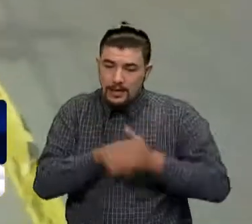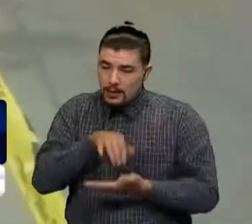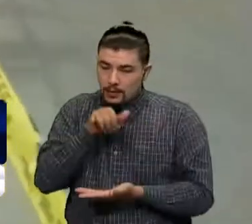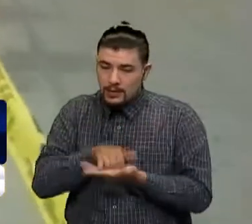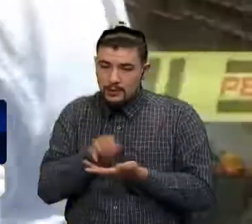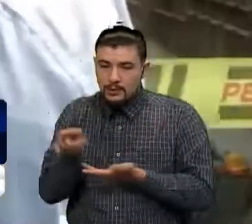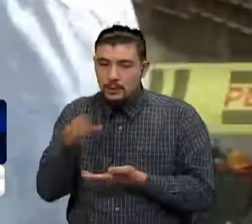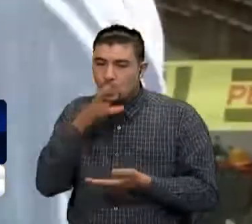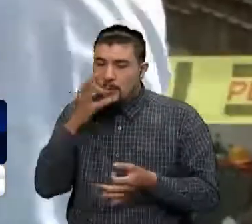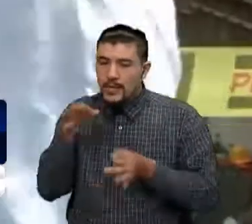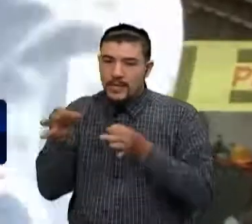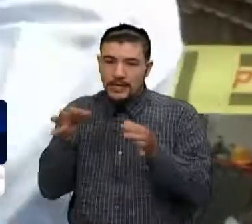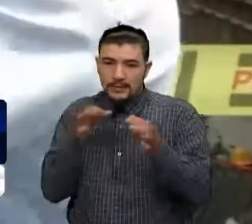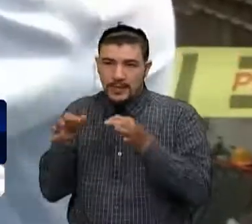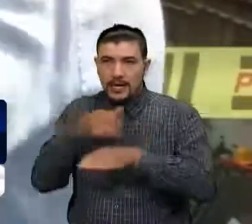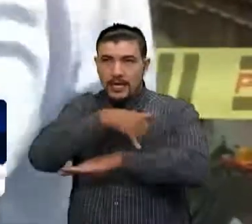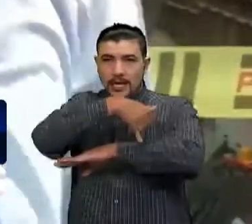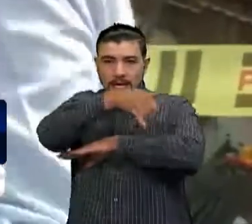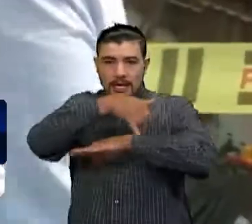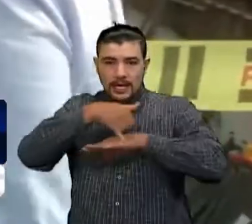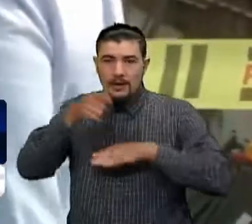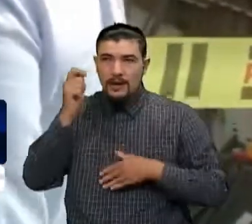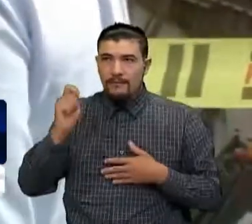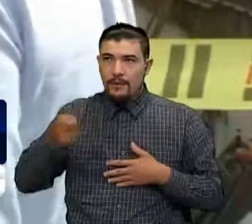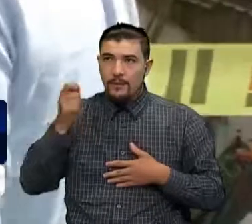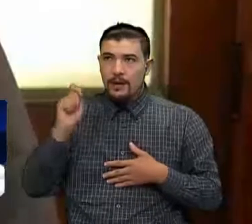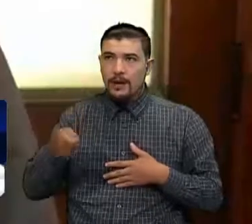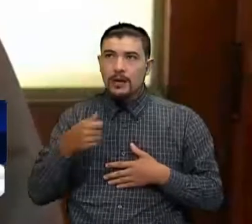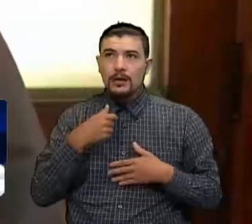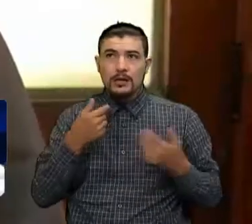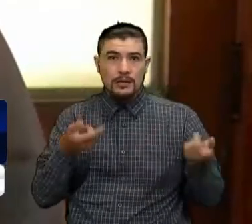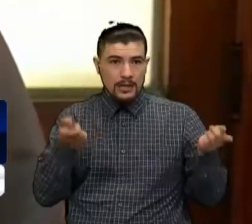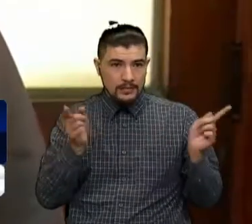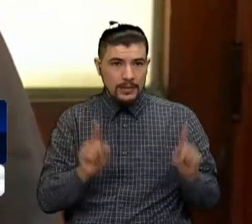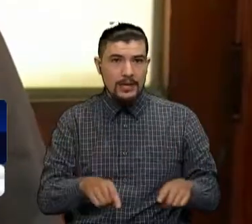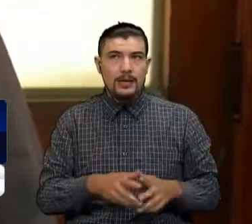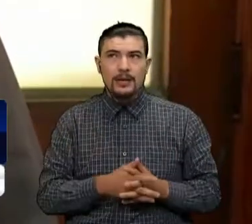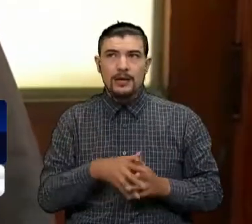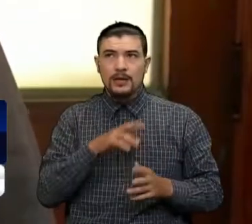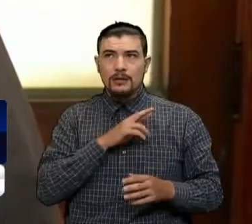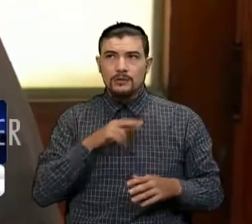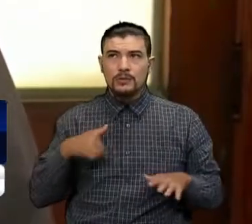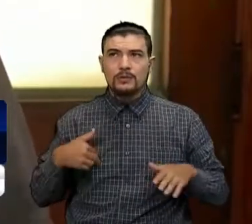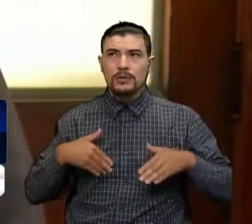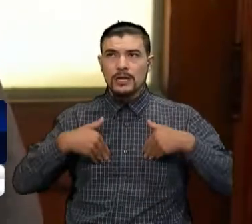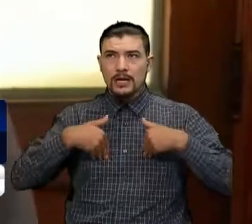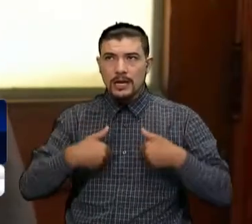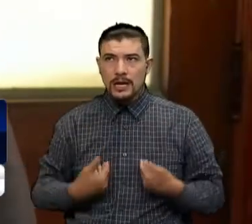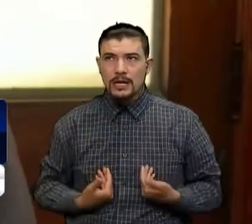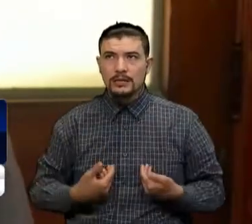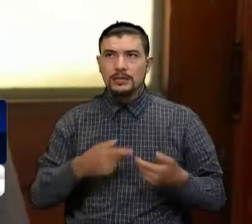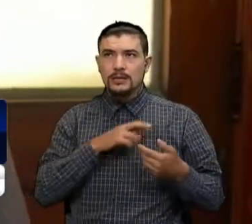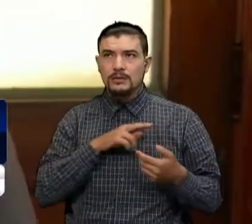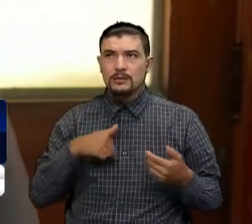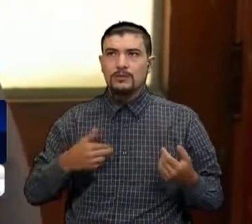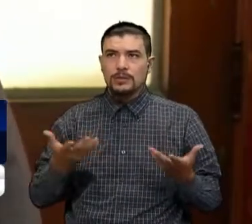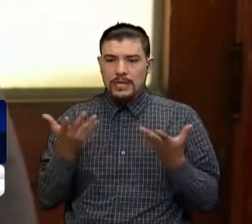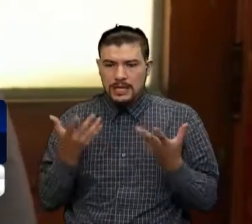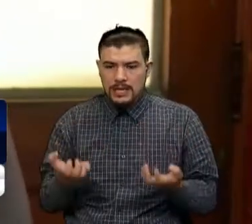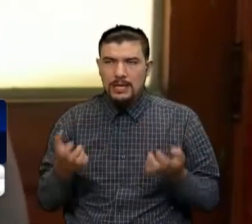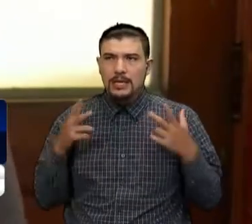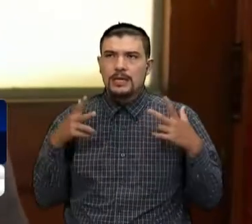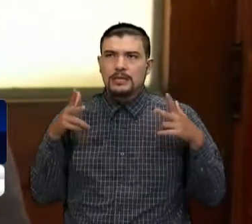lo explicó el mismo ingeniero y abogado también acumulamos cansancio y queremos como se dice tomar unos